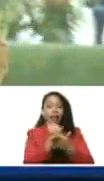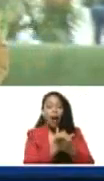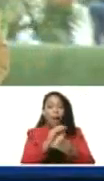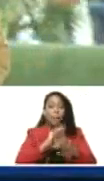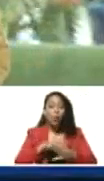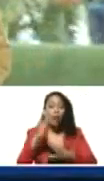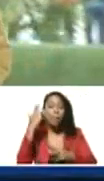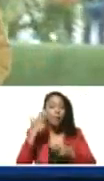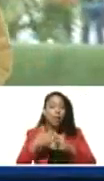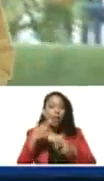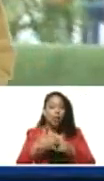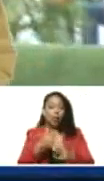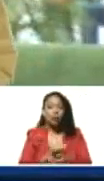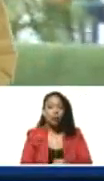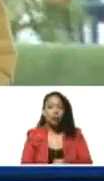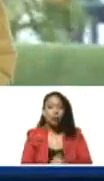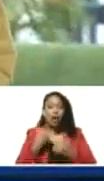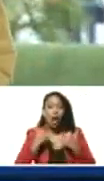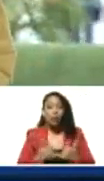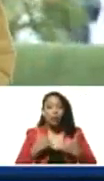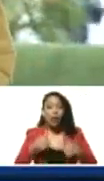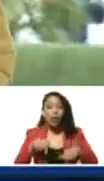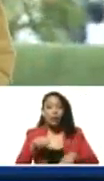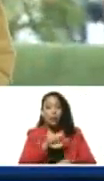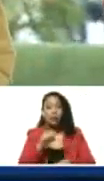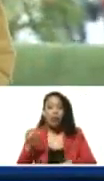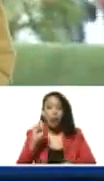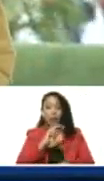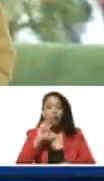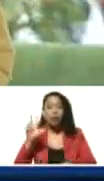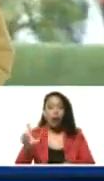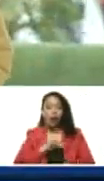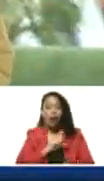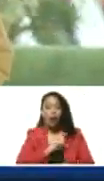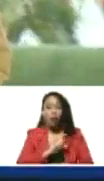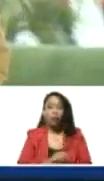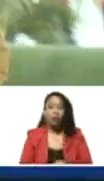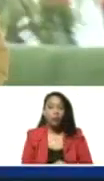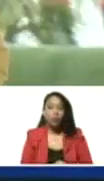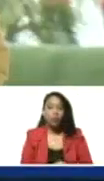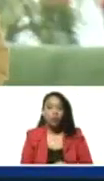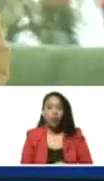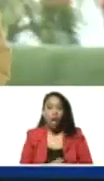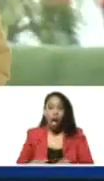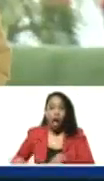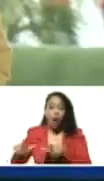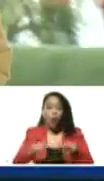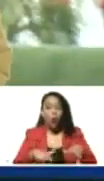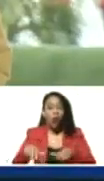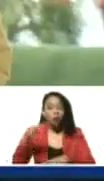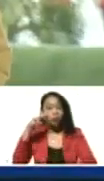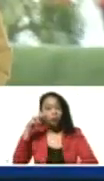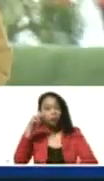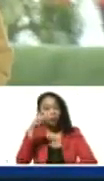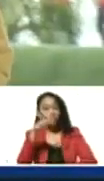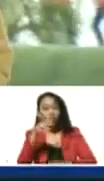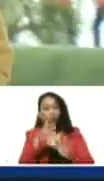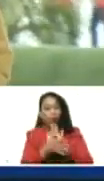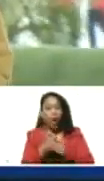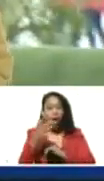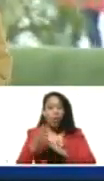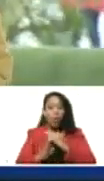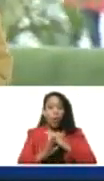riesgo? Recientemente, esta semana, en el 23 de enero, en la zona del Mirador, tuvimos